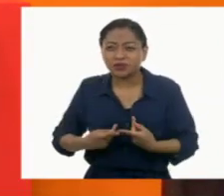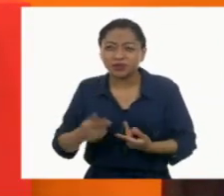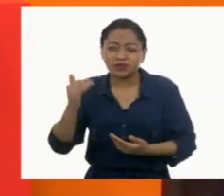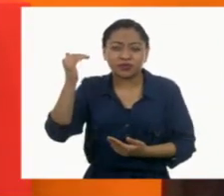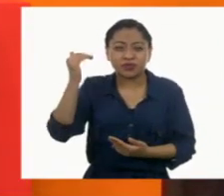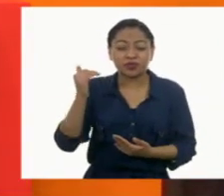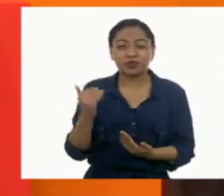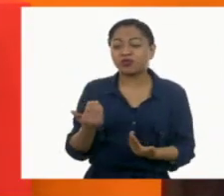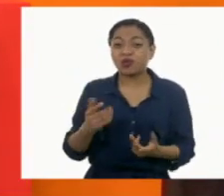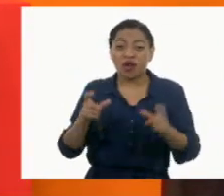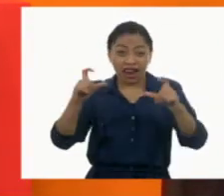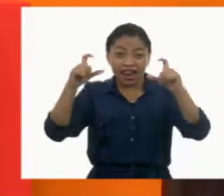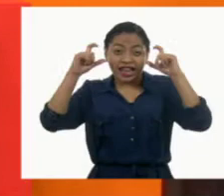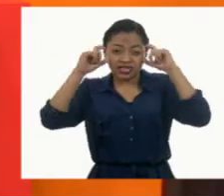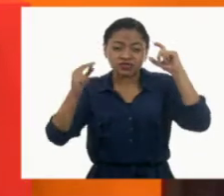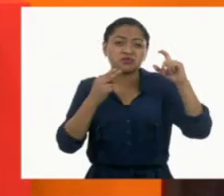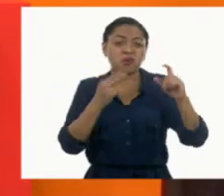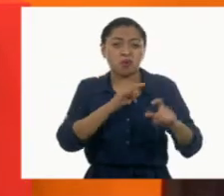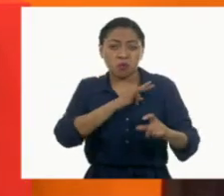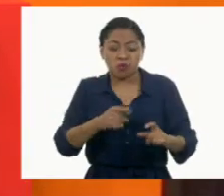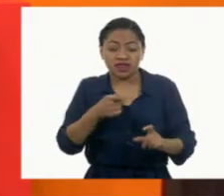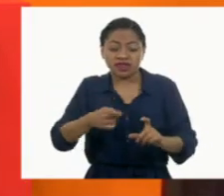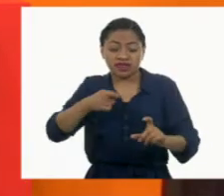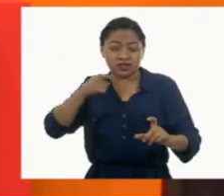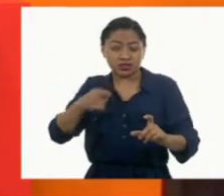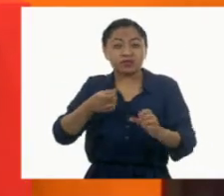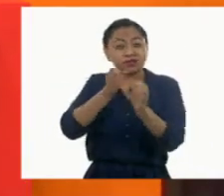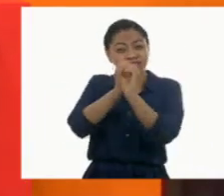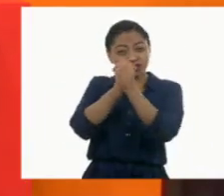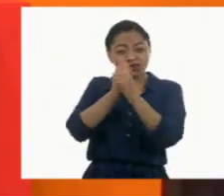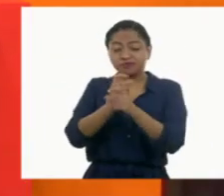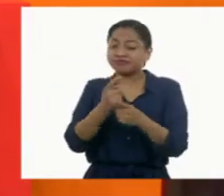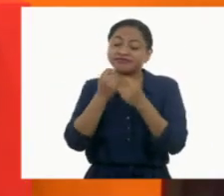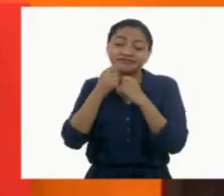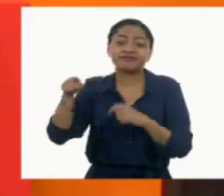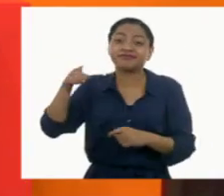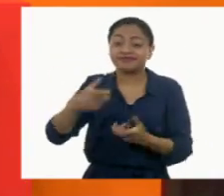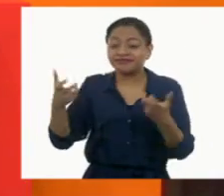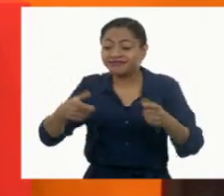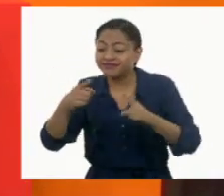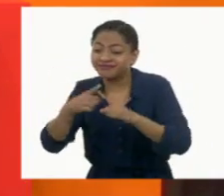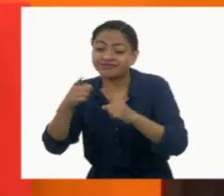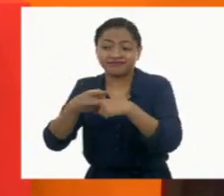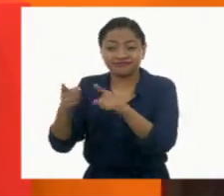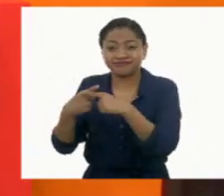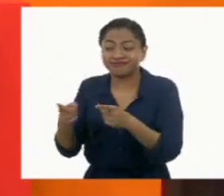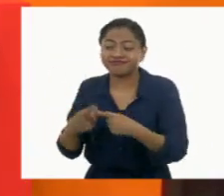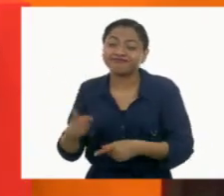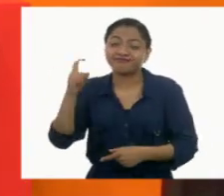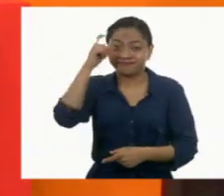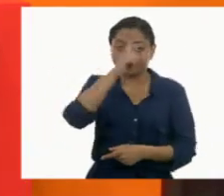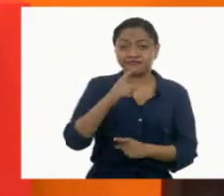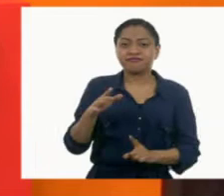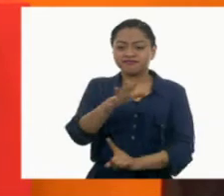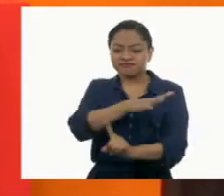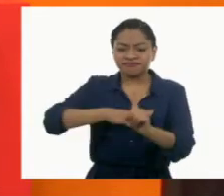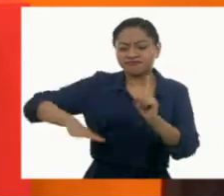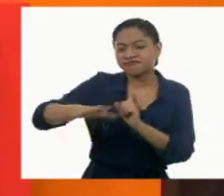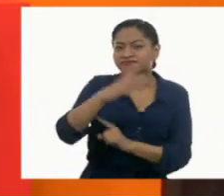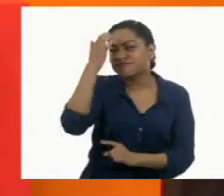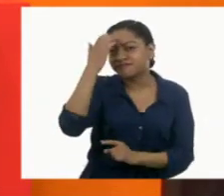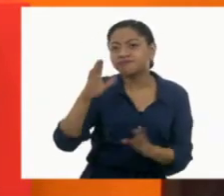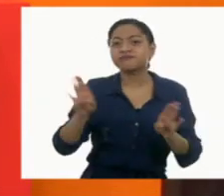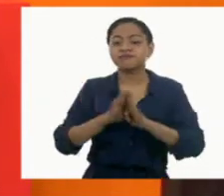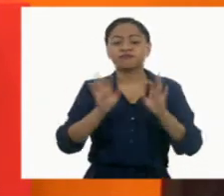corregible aún con el uso de ayudas ópticas como lentes, lupas o telescopios. La percepción del entorno se da a través